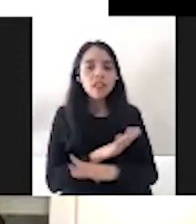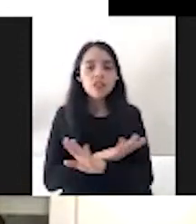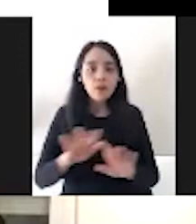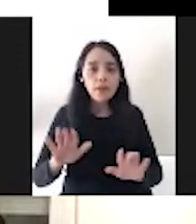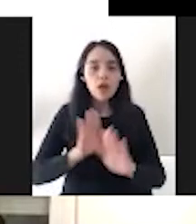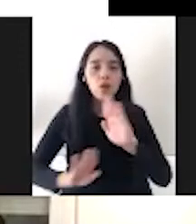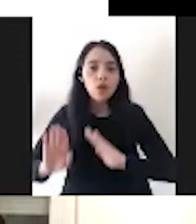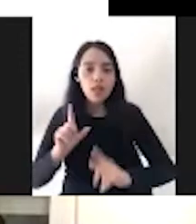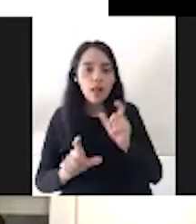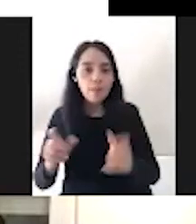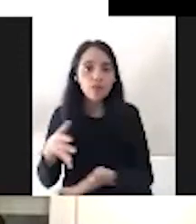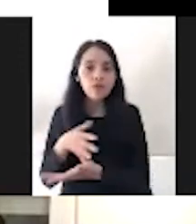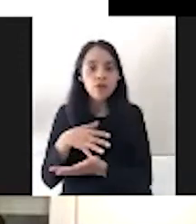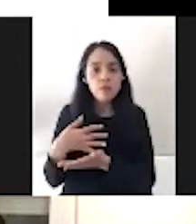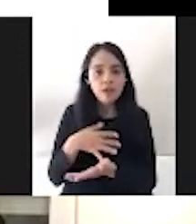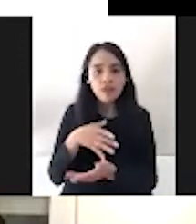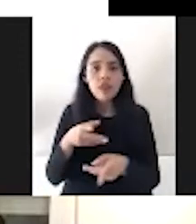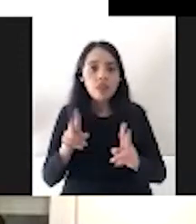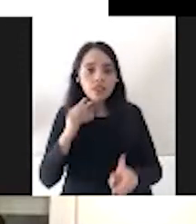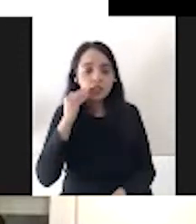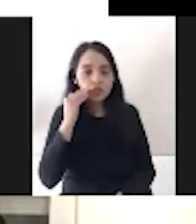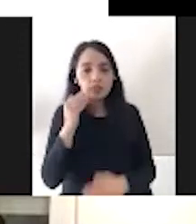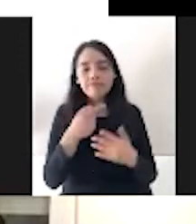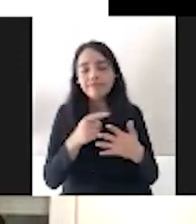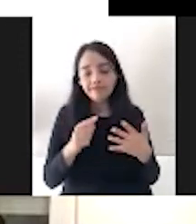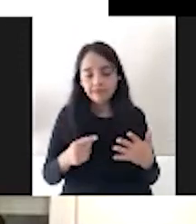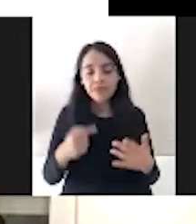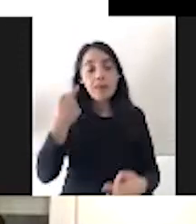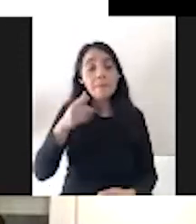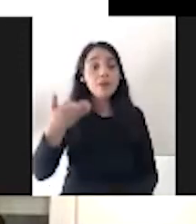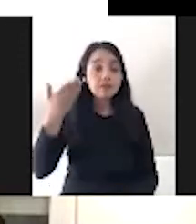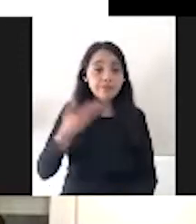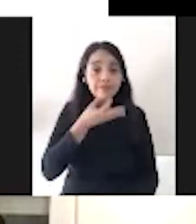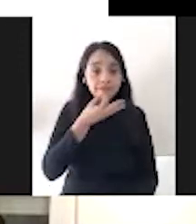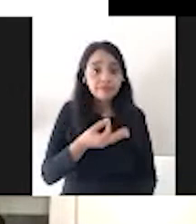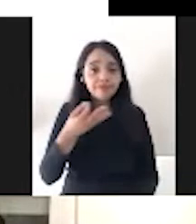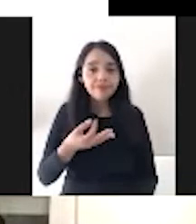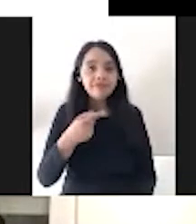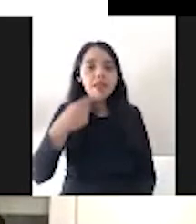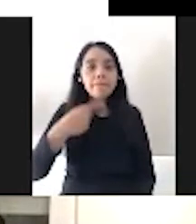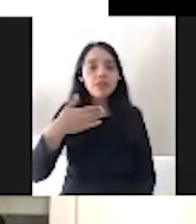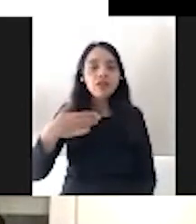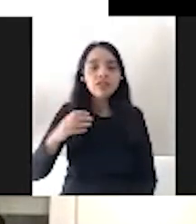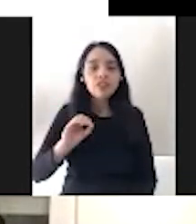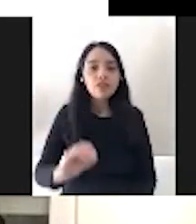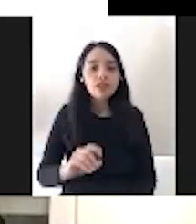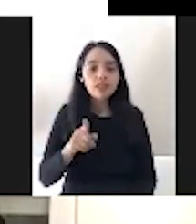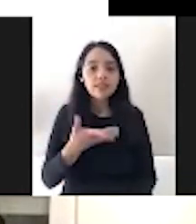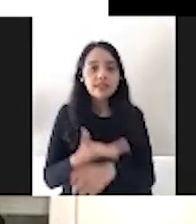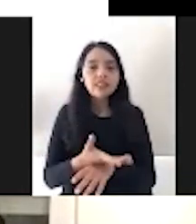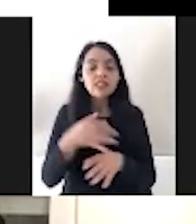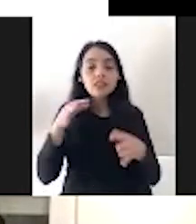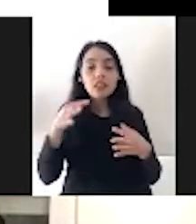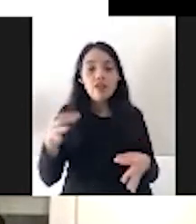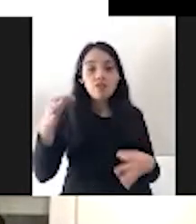más vulnerables, los derechos del niño. Sin embargo, como dije anteriormente, a partir de los años 90 empiezan a aparecer documentos